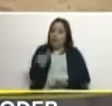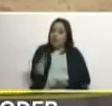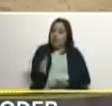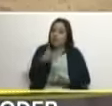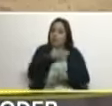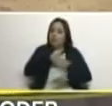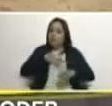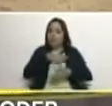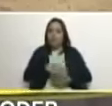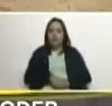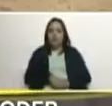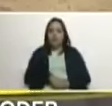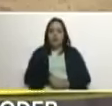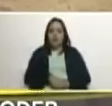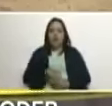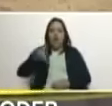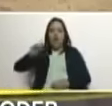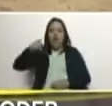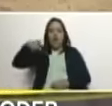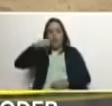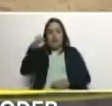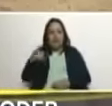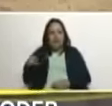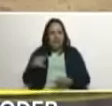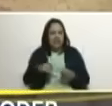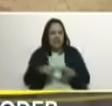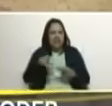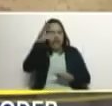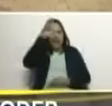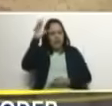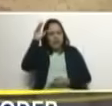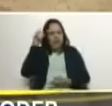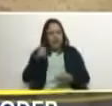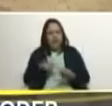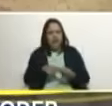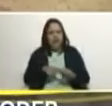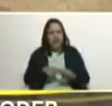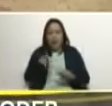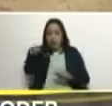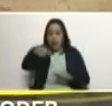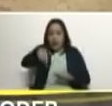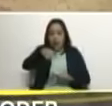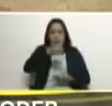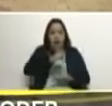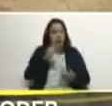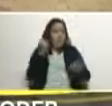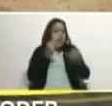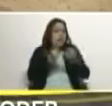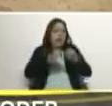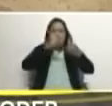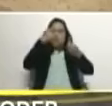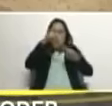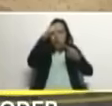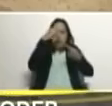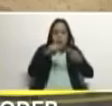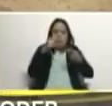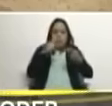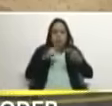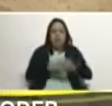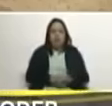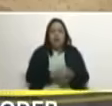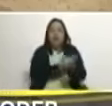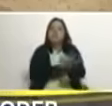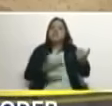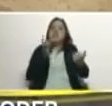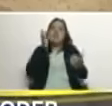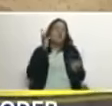Los López, los Capriles, los Borges, ahí están, los apellidos, ahí están. Sangre azul